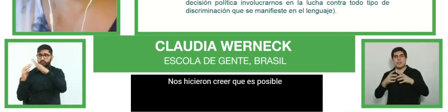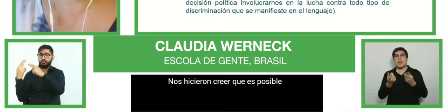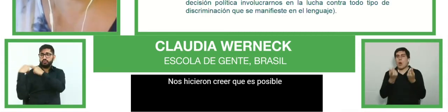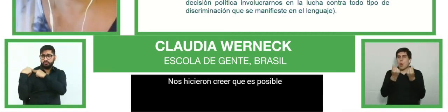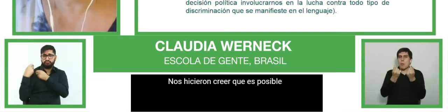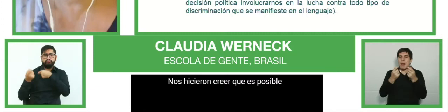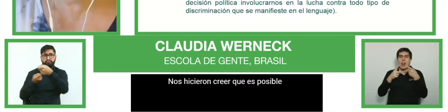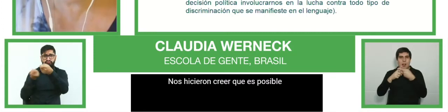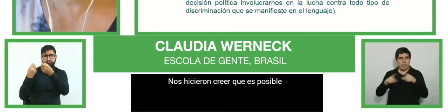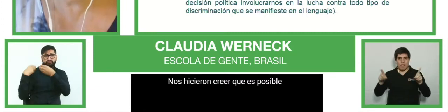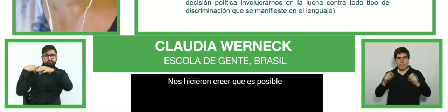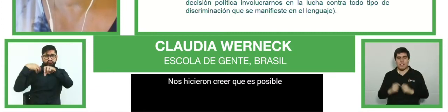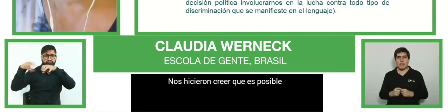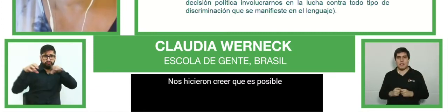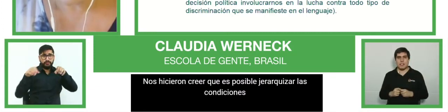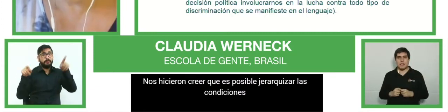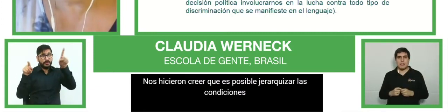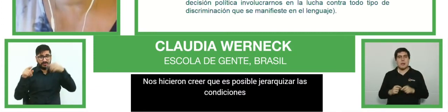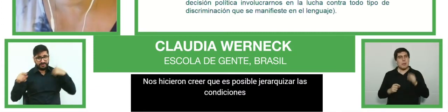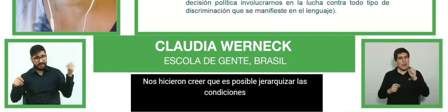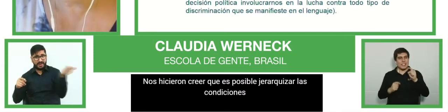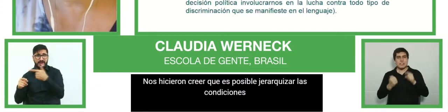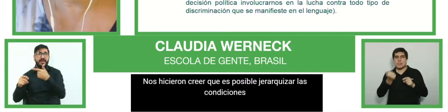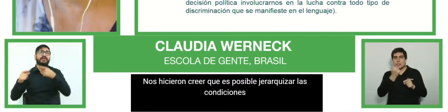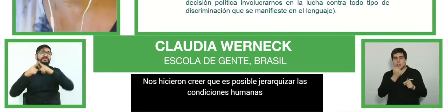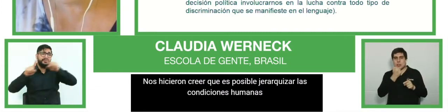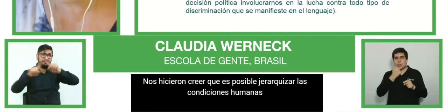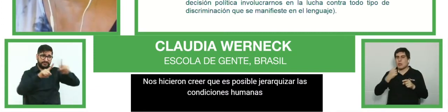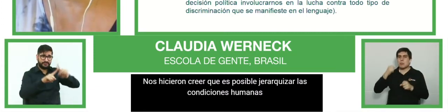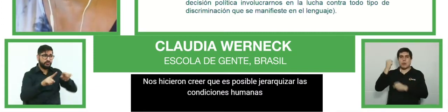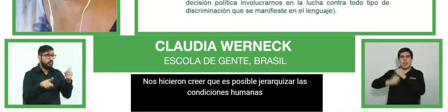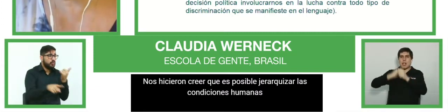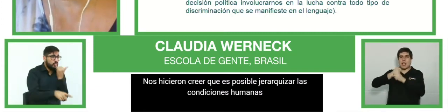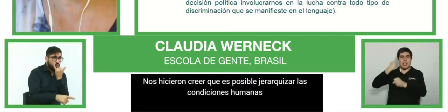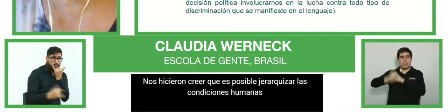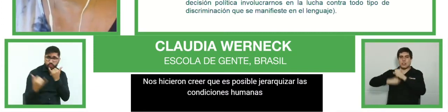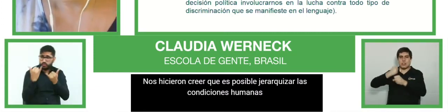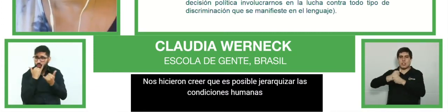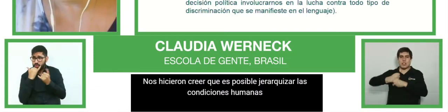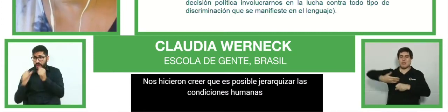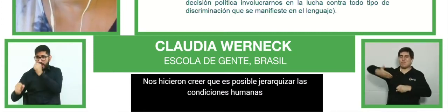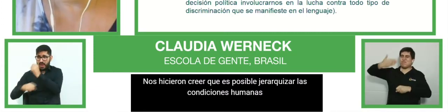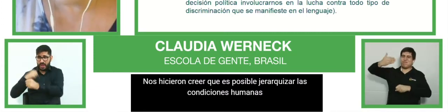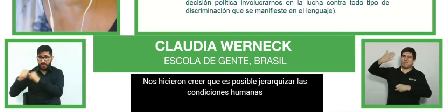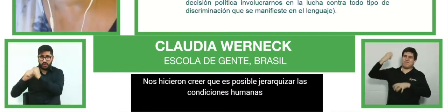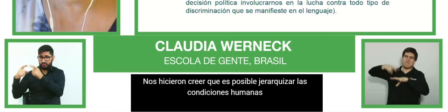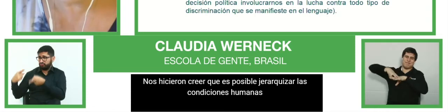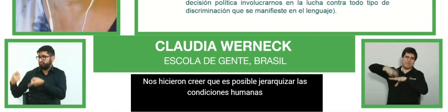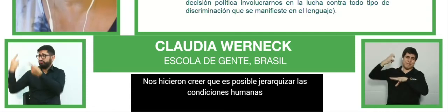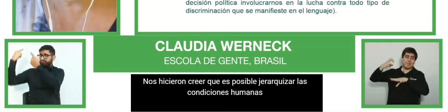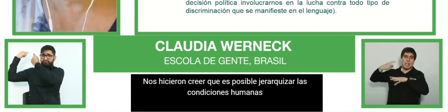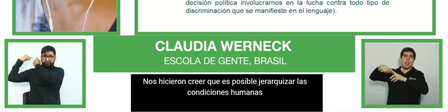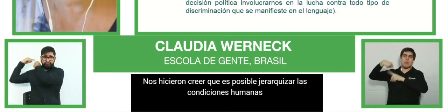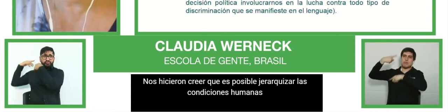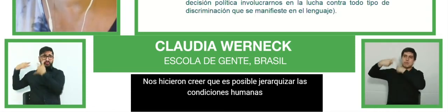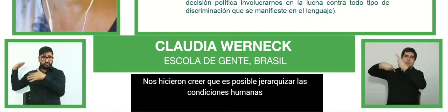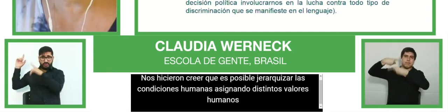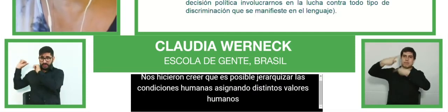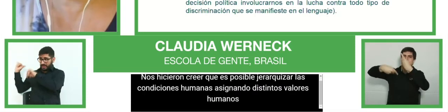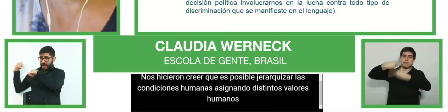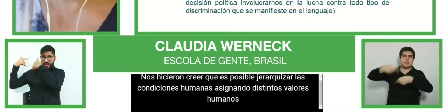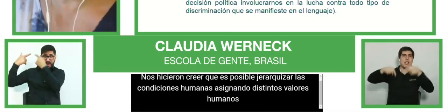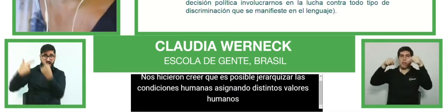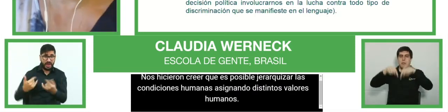humanos. Ese error ha pasado de generación en generación. La sociedad está acostumbrada